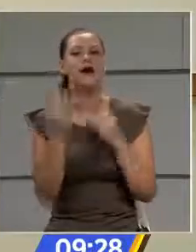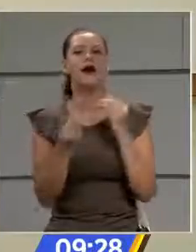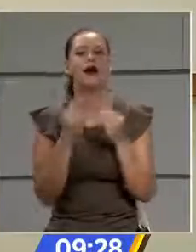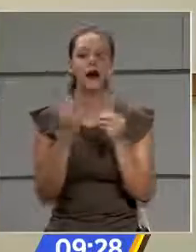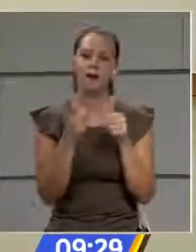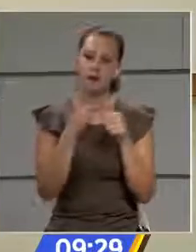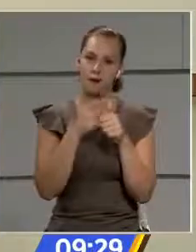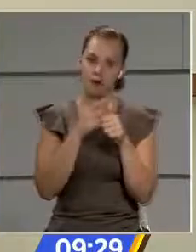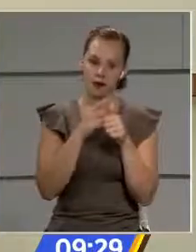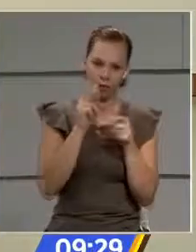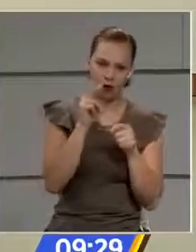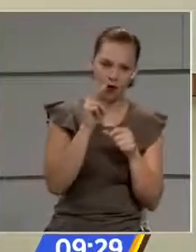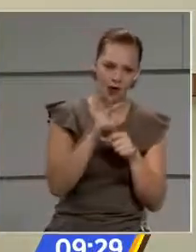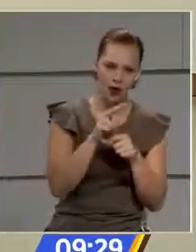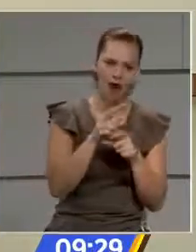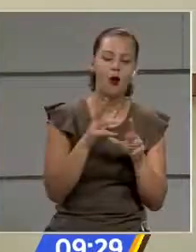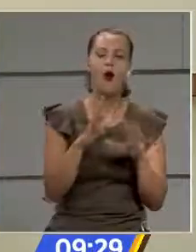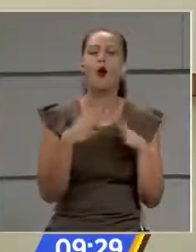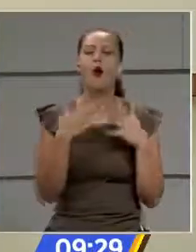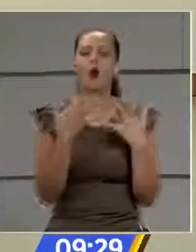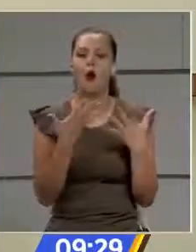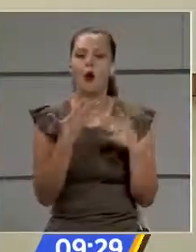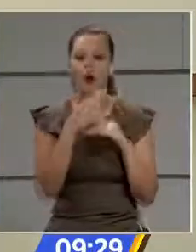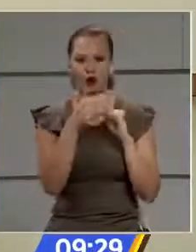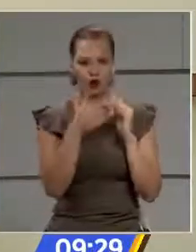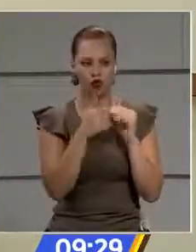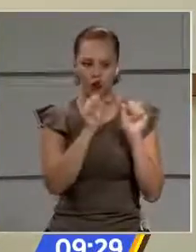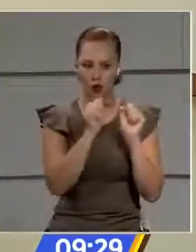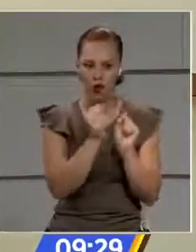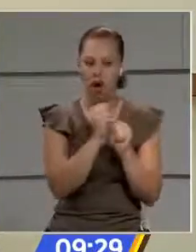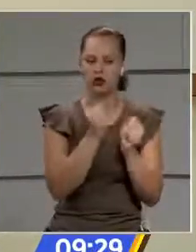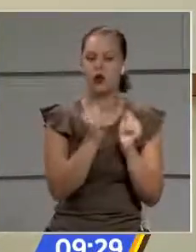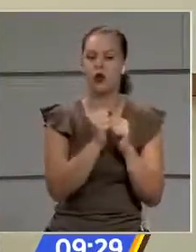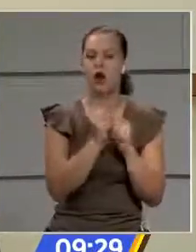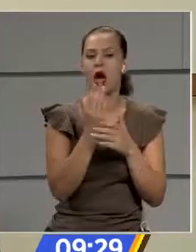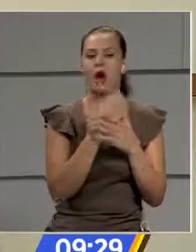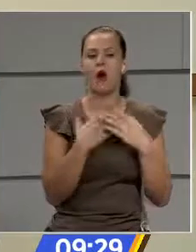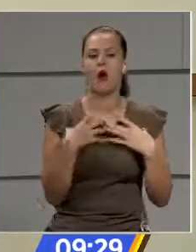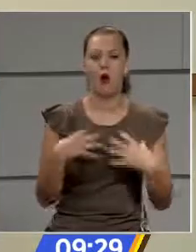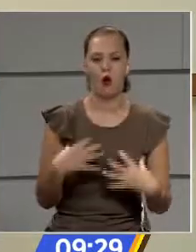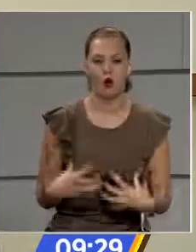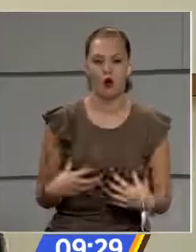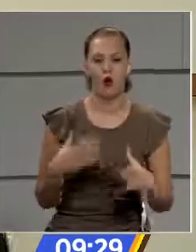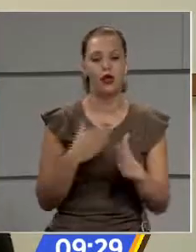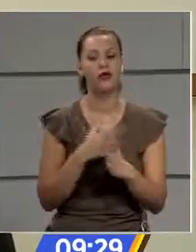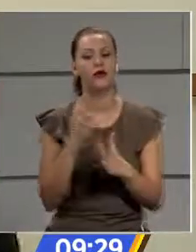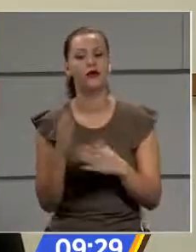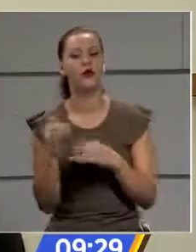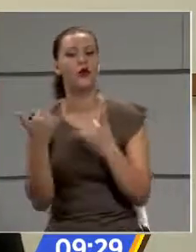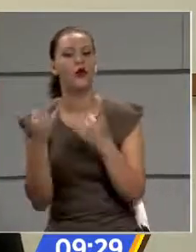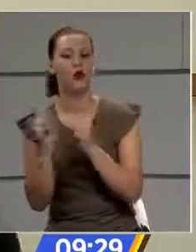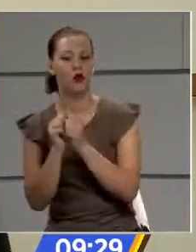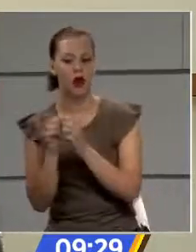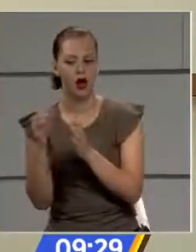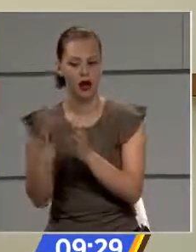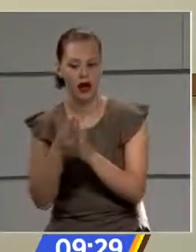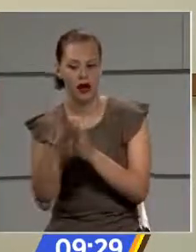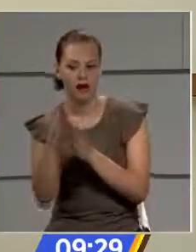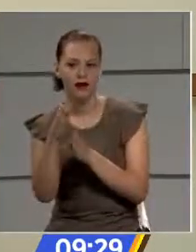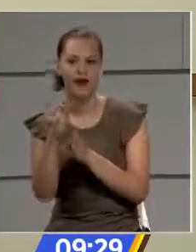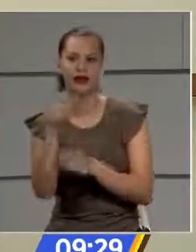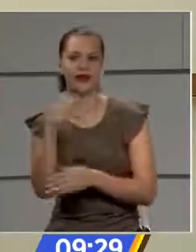haciendo. Vamos a ver cómo todo lo que pueden hacer con algunos órganos. Después de esto vamos a jugar con un laberinto que